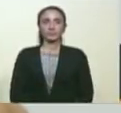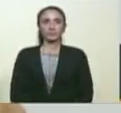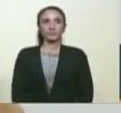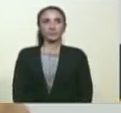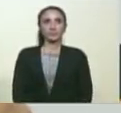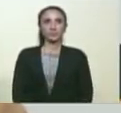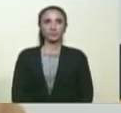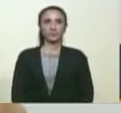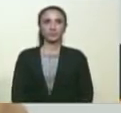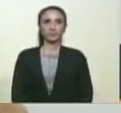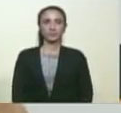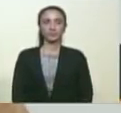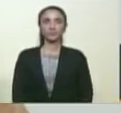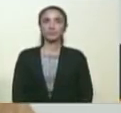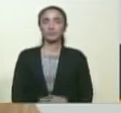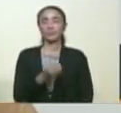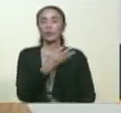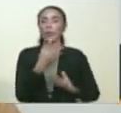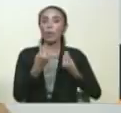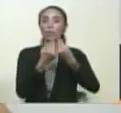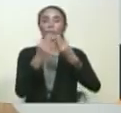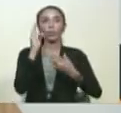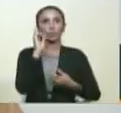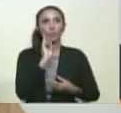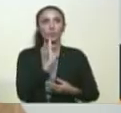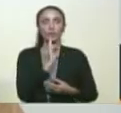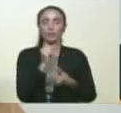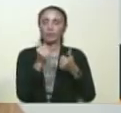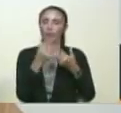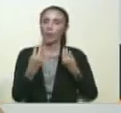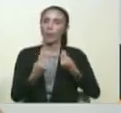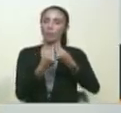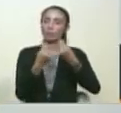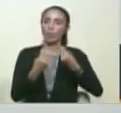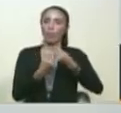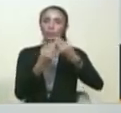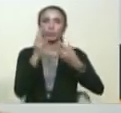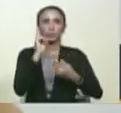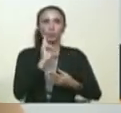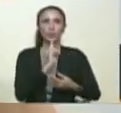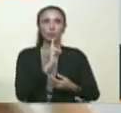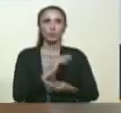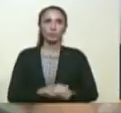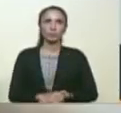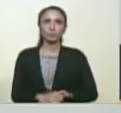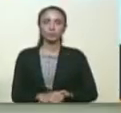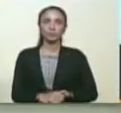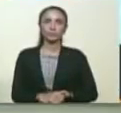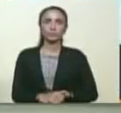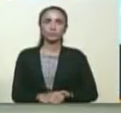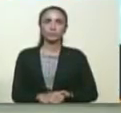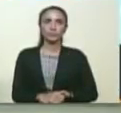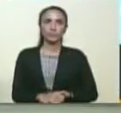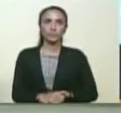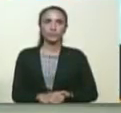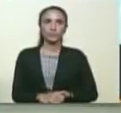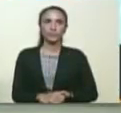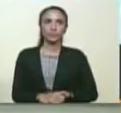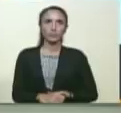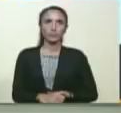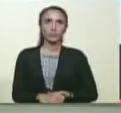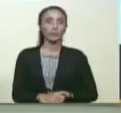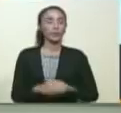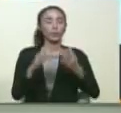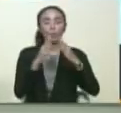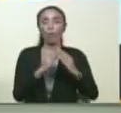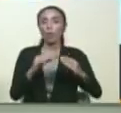Simón, Simón, contigo vamos. Siempre contigo, Simón. Oh, gran Simón Bolívar, de todas las